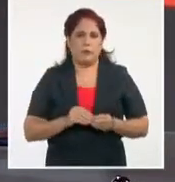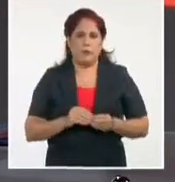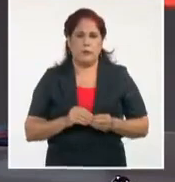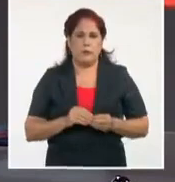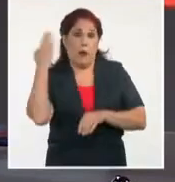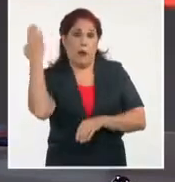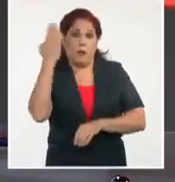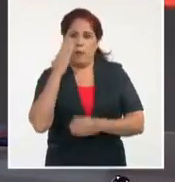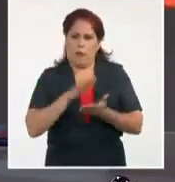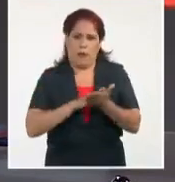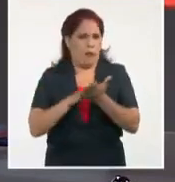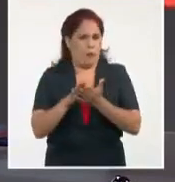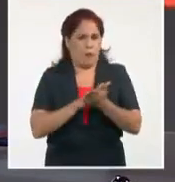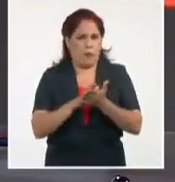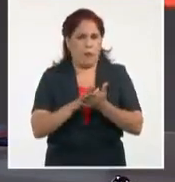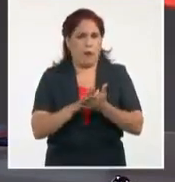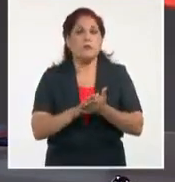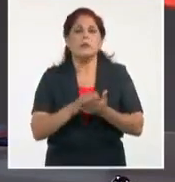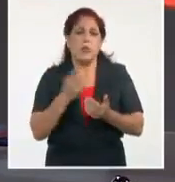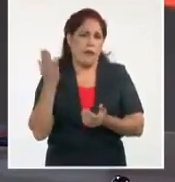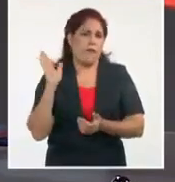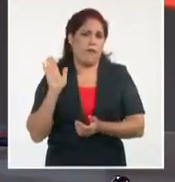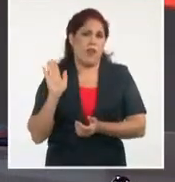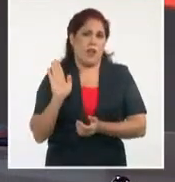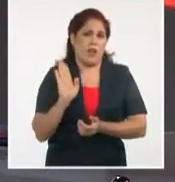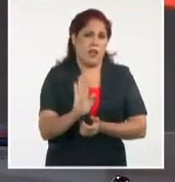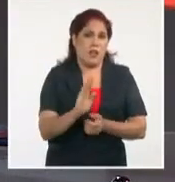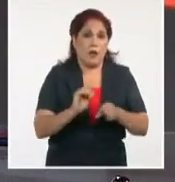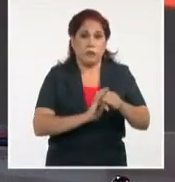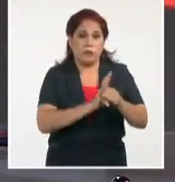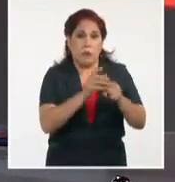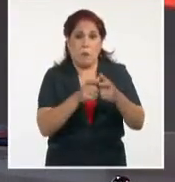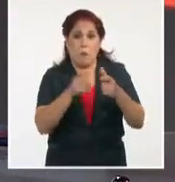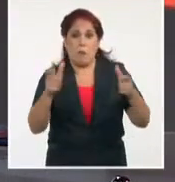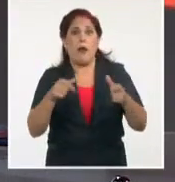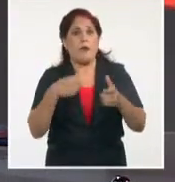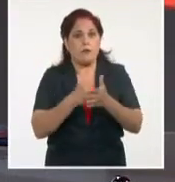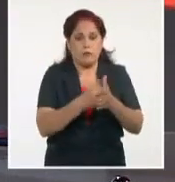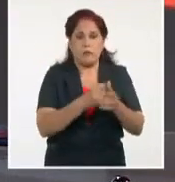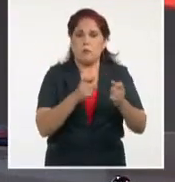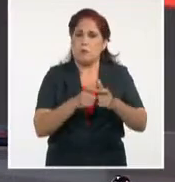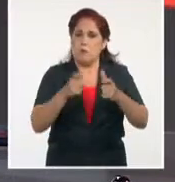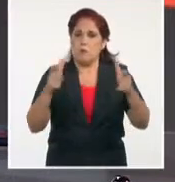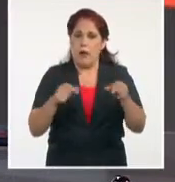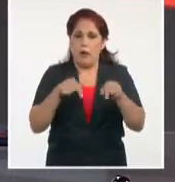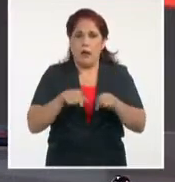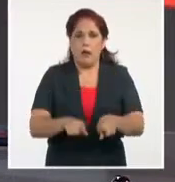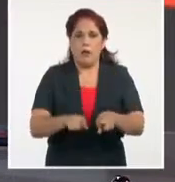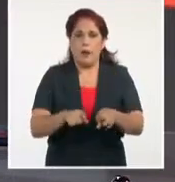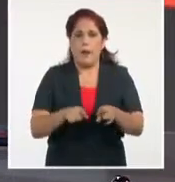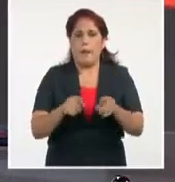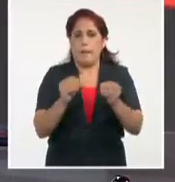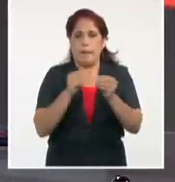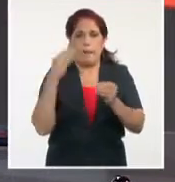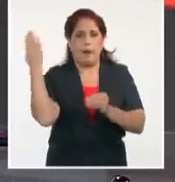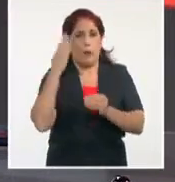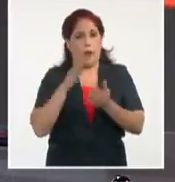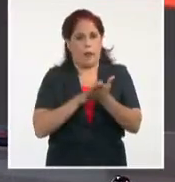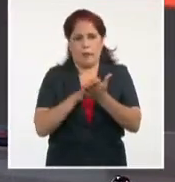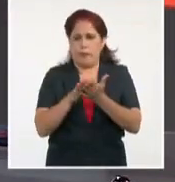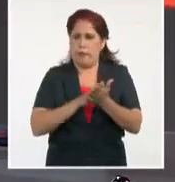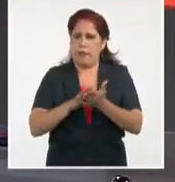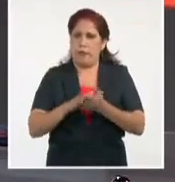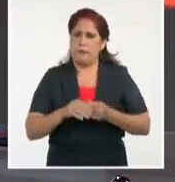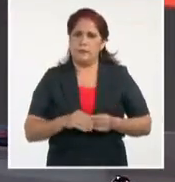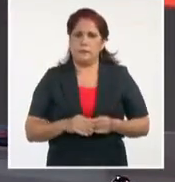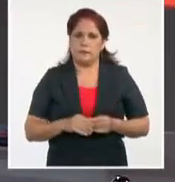tormenta, ¿no? Era algo que ya veníamos enfrentando, que lo seguimos enfrentando, y que no tiene que ver específicamente con el